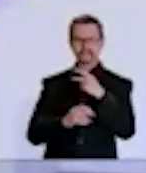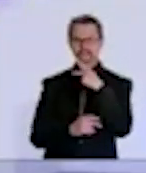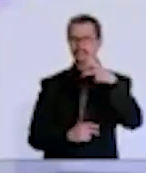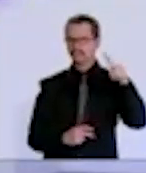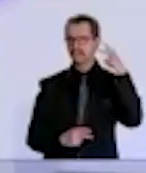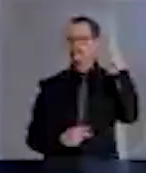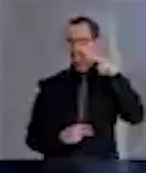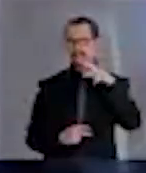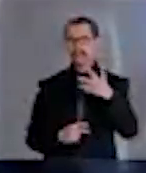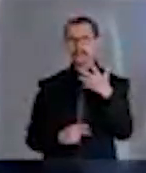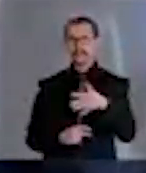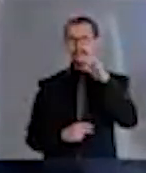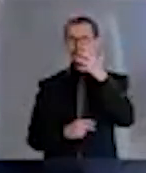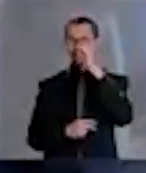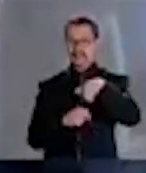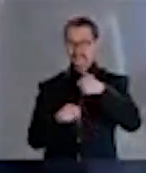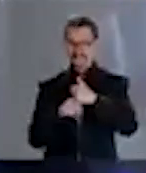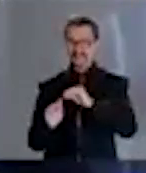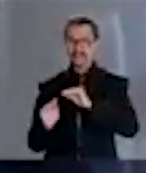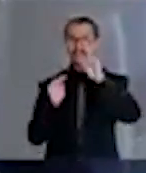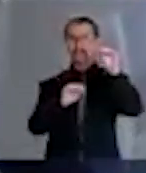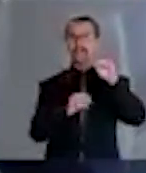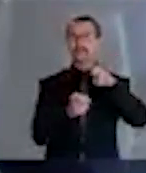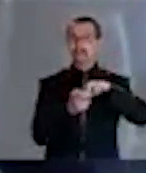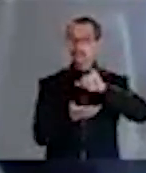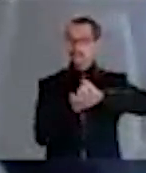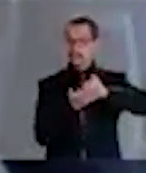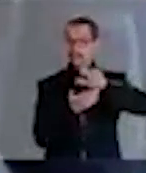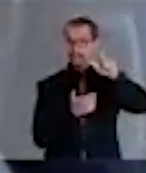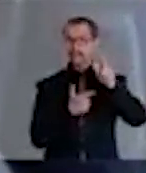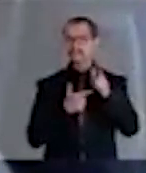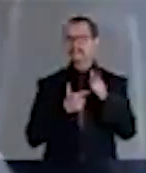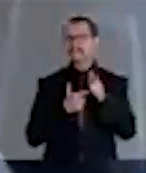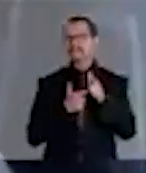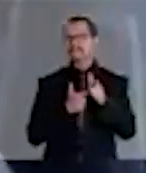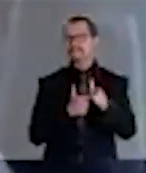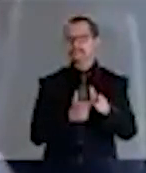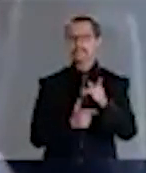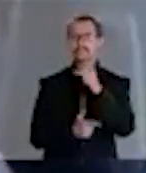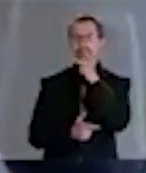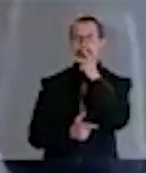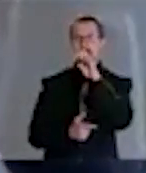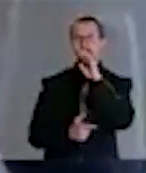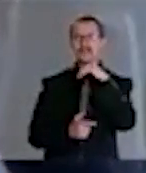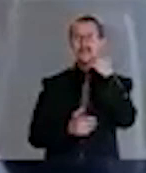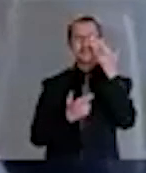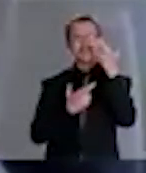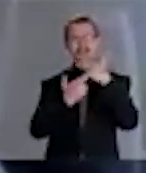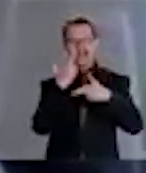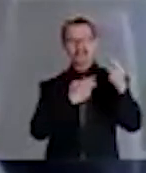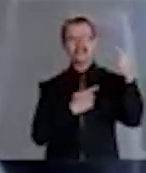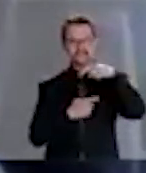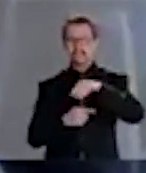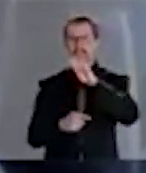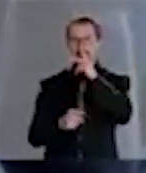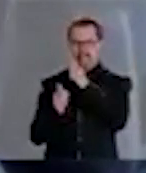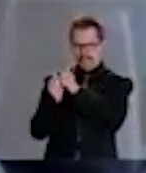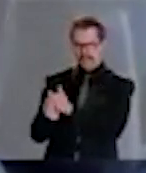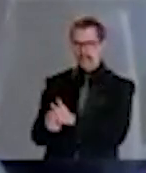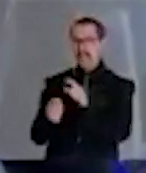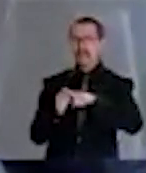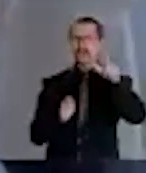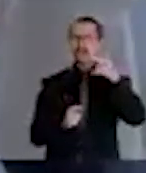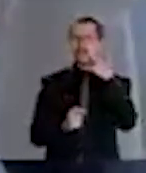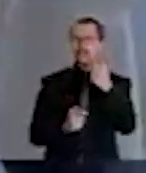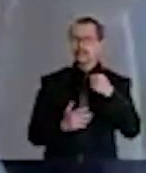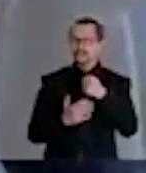construyó una vida tanto así que decidió quedarse aunque sus padres optaron por volver a méxico antonio lucha por una reforma migratoria se va a graduar del